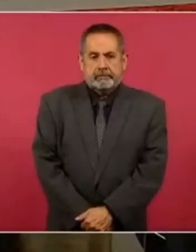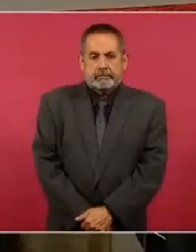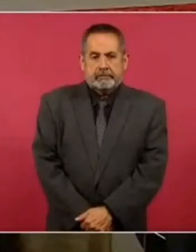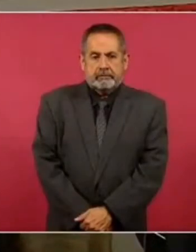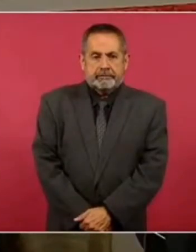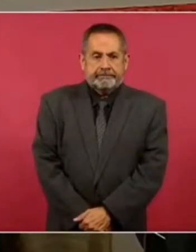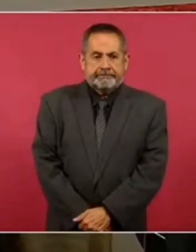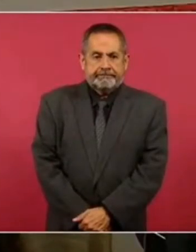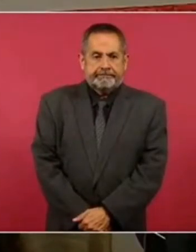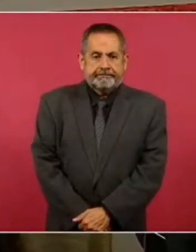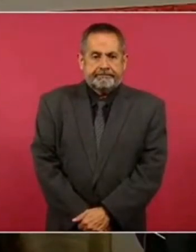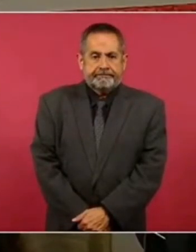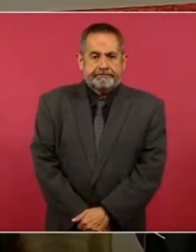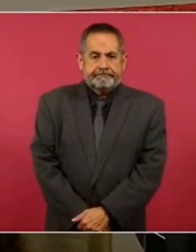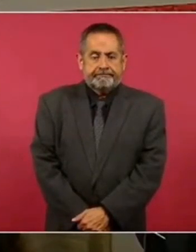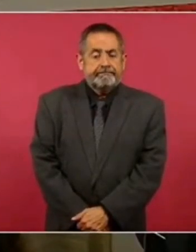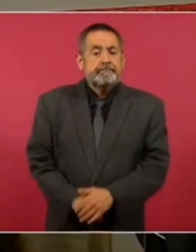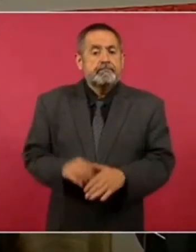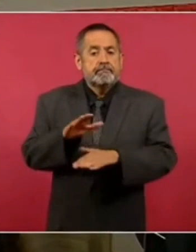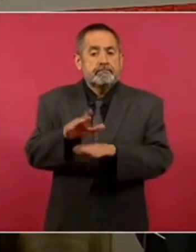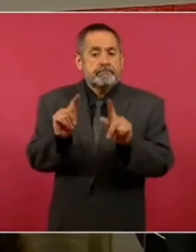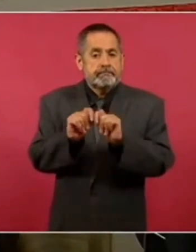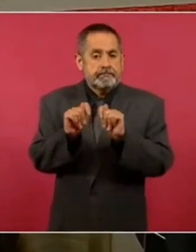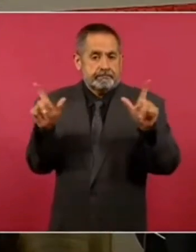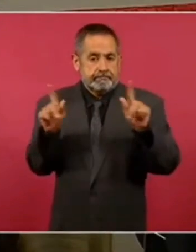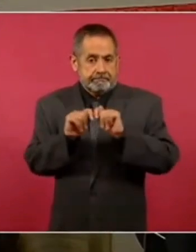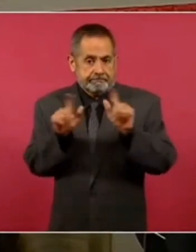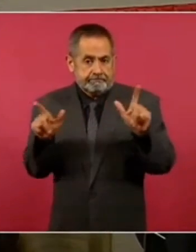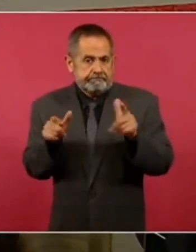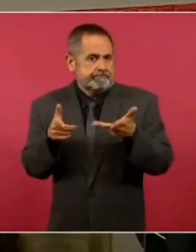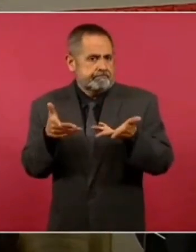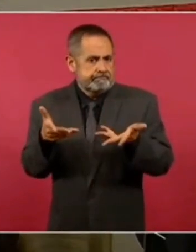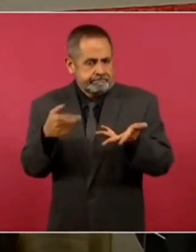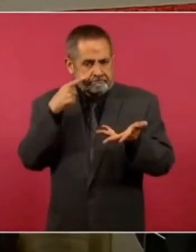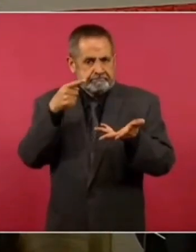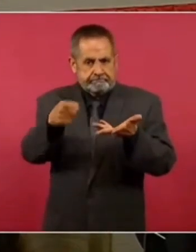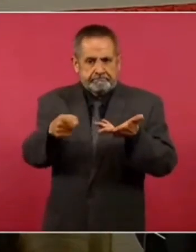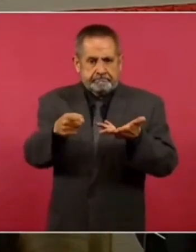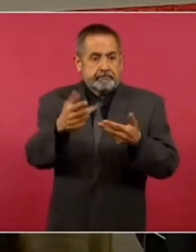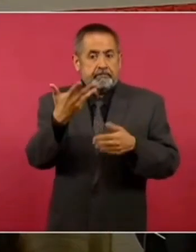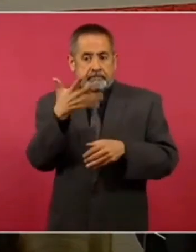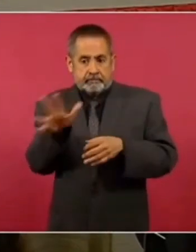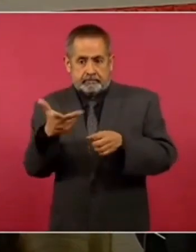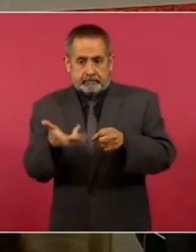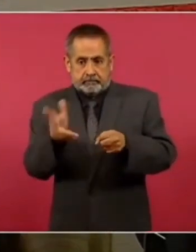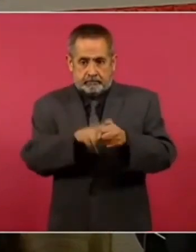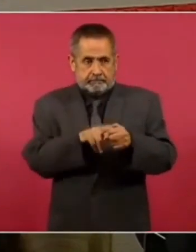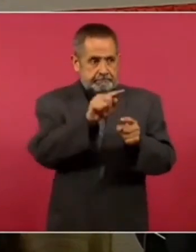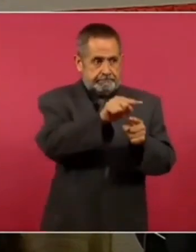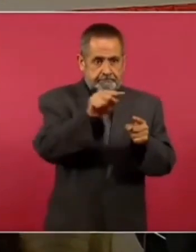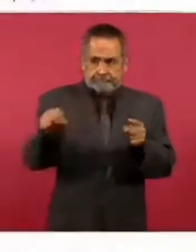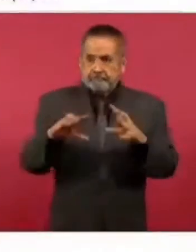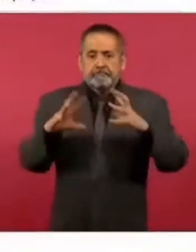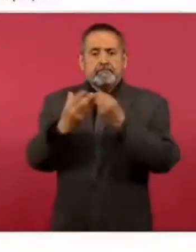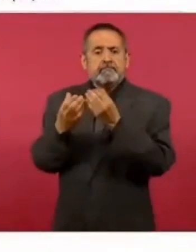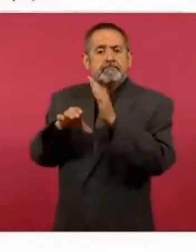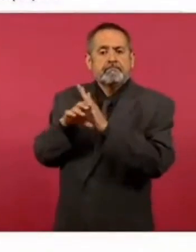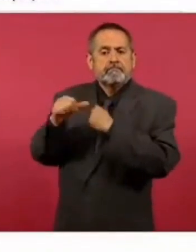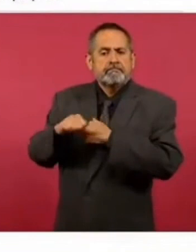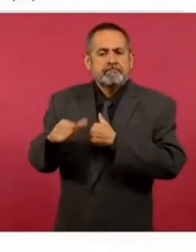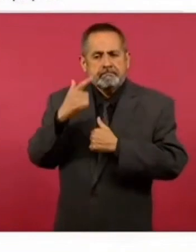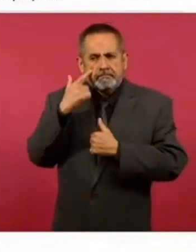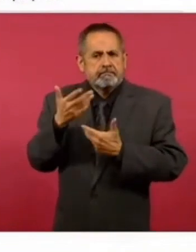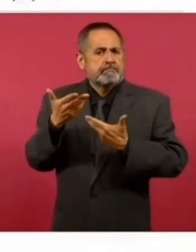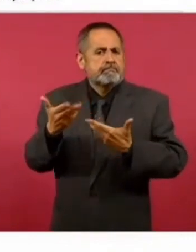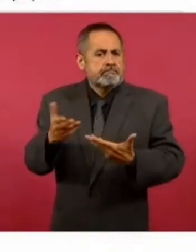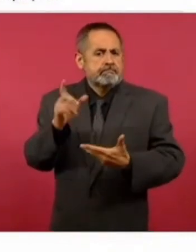de recetas surtidas. El caso de Tlaxcala, donde se operan 10 hospitales con 20 quirófanos, el número de cirugías es